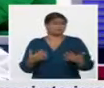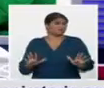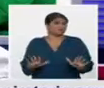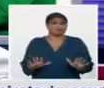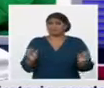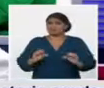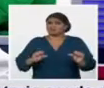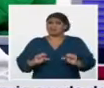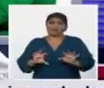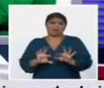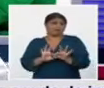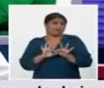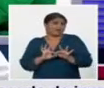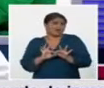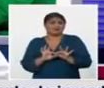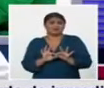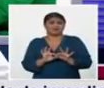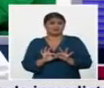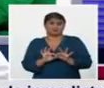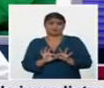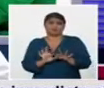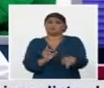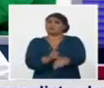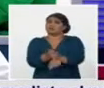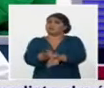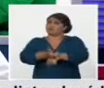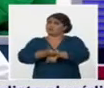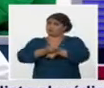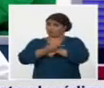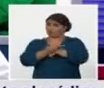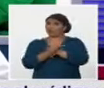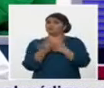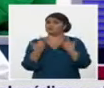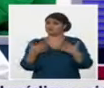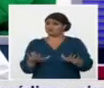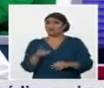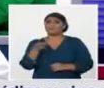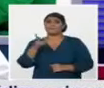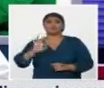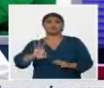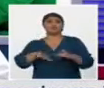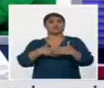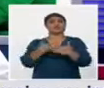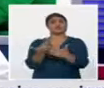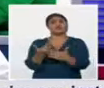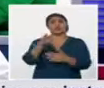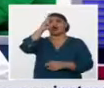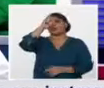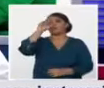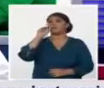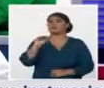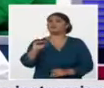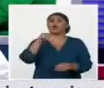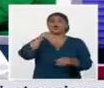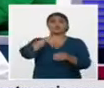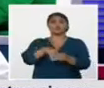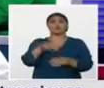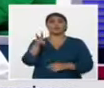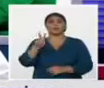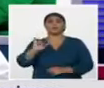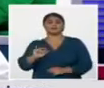una estadía prolongada de 28 días, de ellos 26 en terapia intensiva por